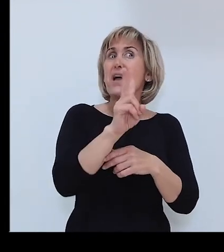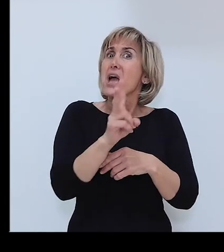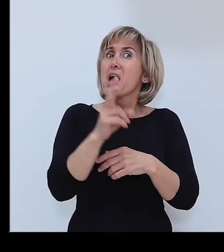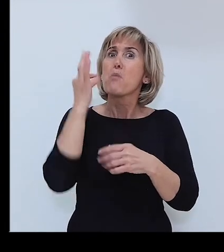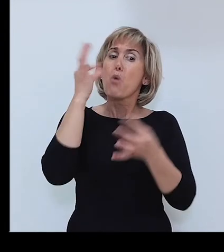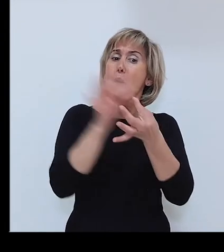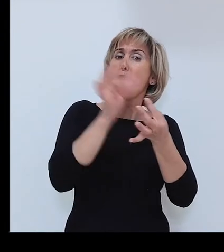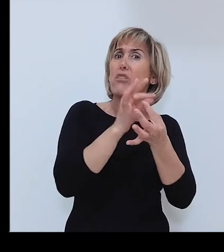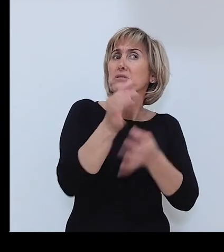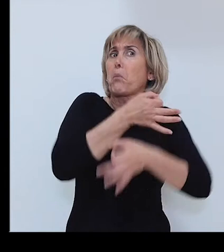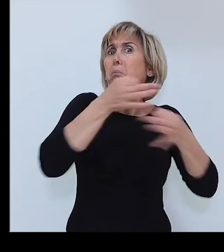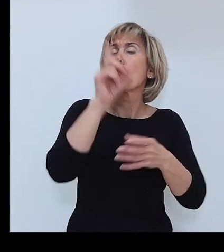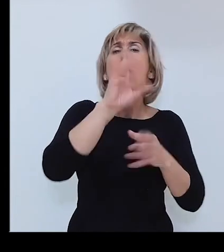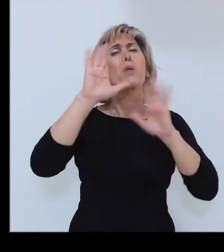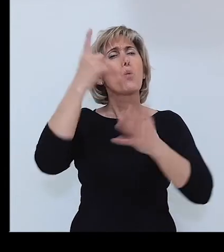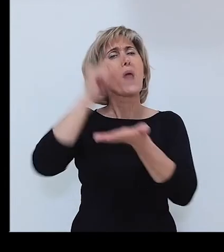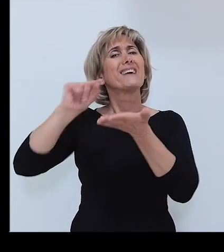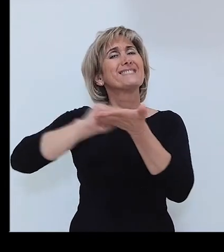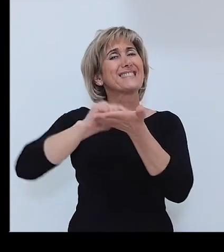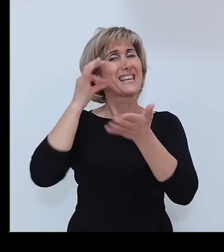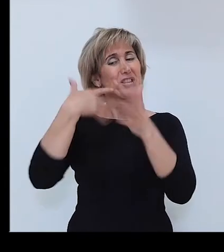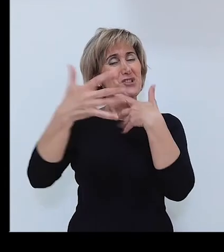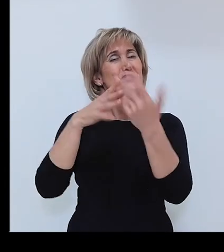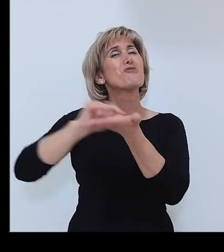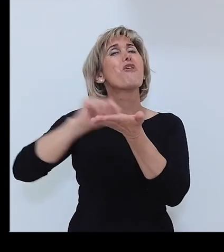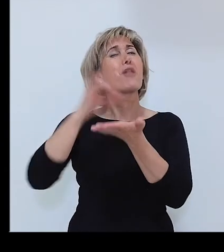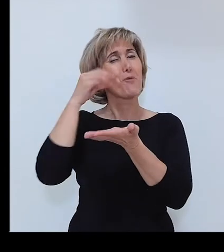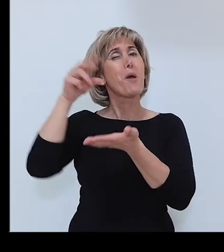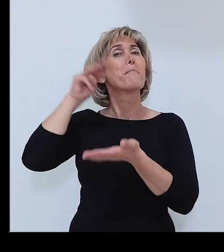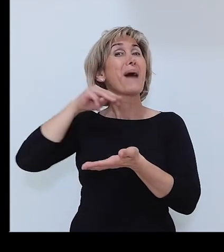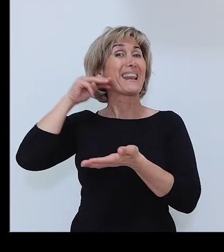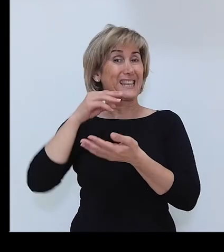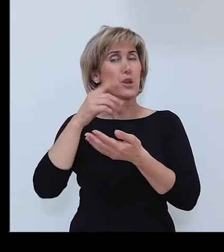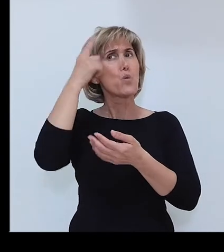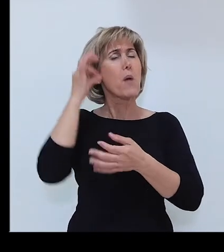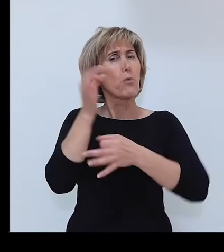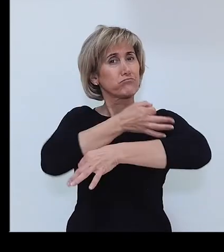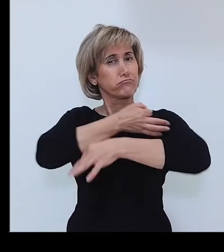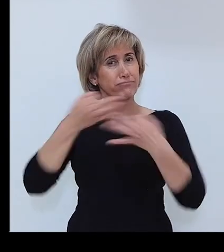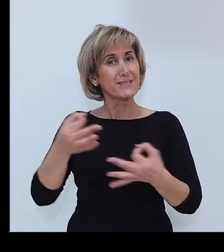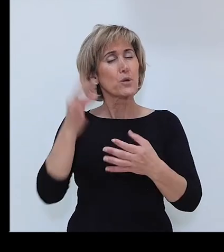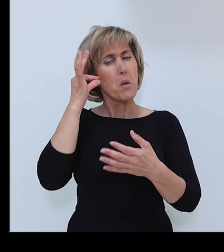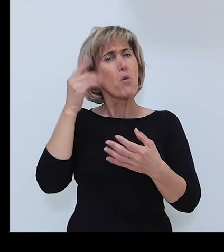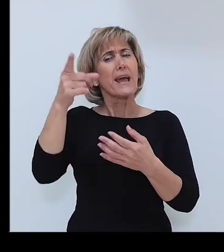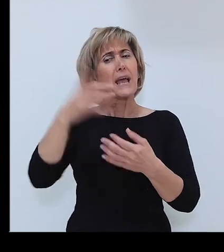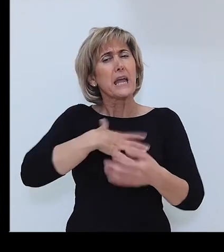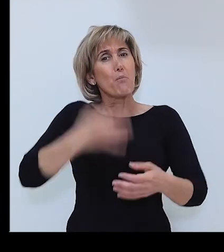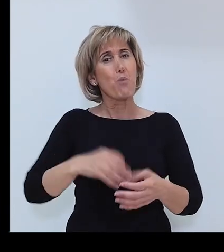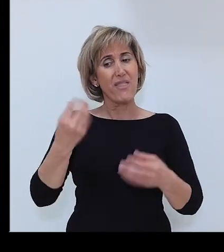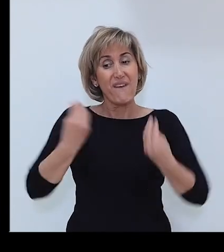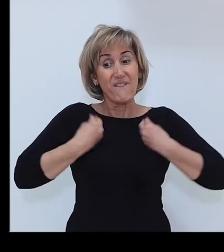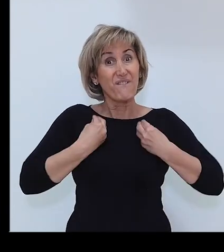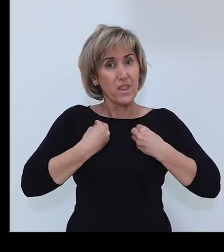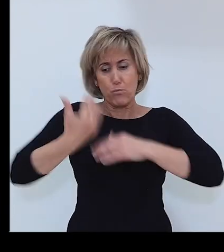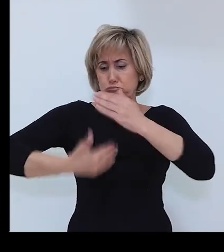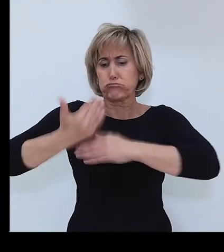ganado una escritora, ¿no? Entonces, eso hizo de Martineau una mujer excepcional, una mujer que se ganaba la vida con su